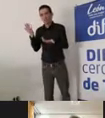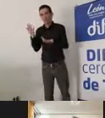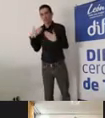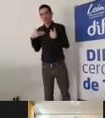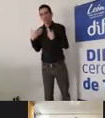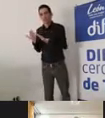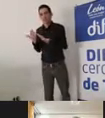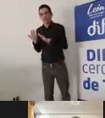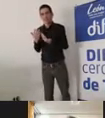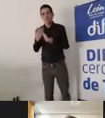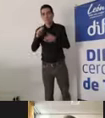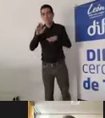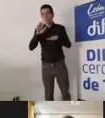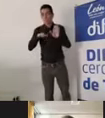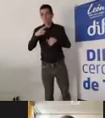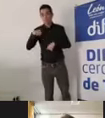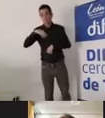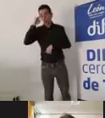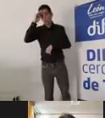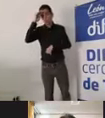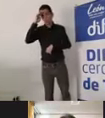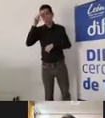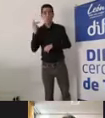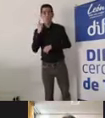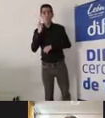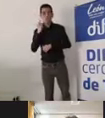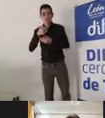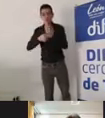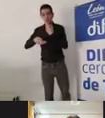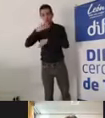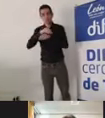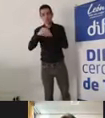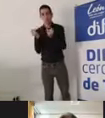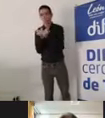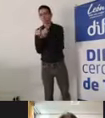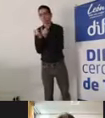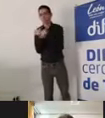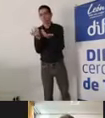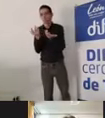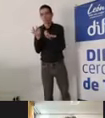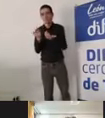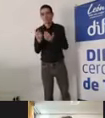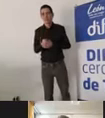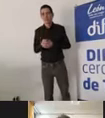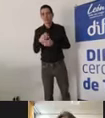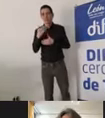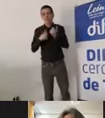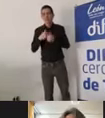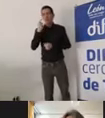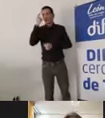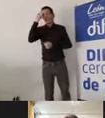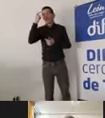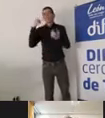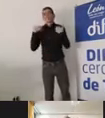Yo pensaba eso en algún momento, pero me di cuenta que tenía que también cambiarme y meterme a la política. Si todos los políticos son iguales, pues cambiemos a los